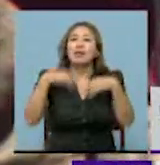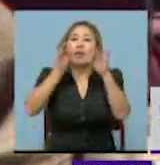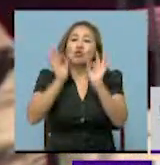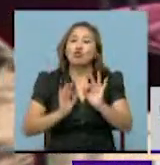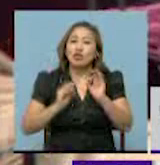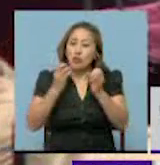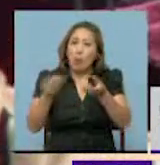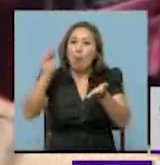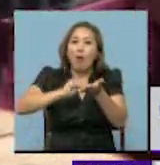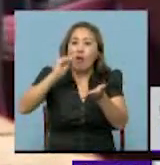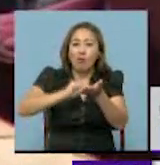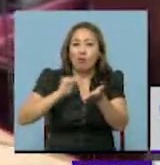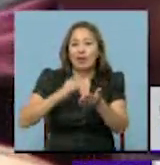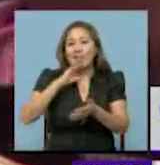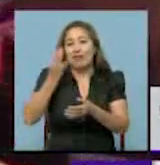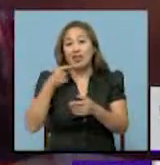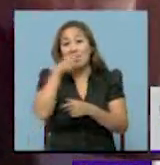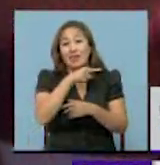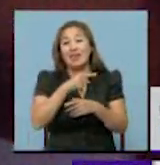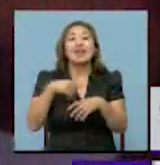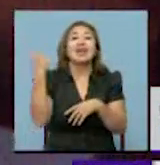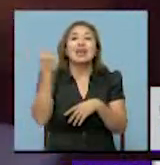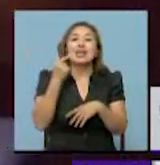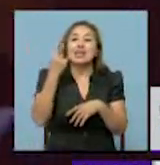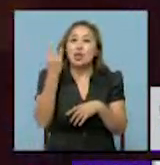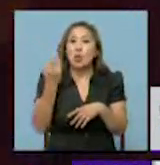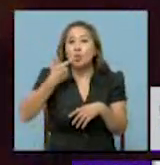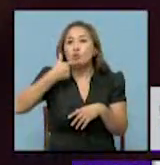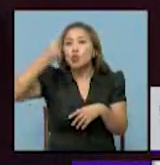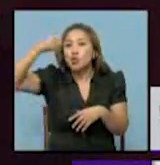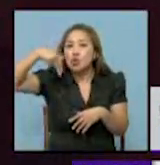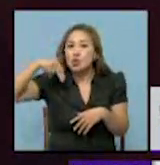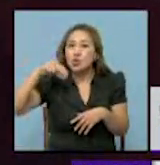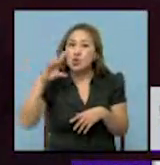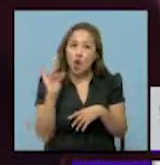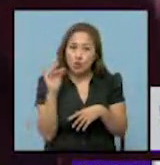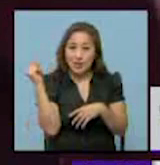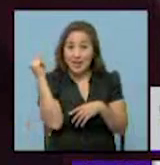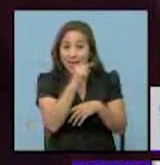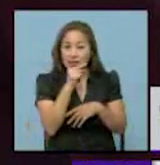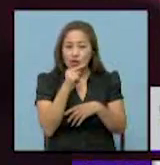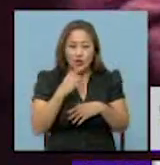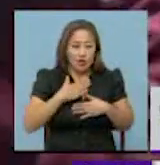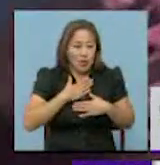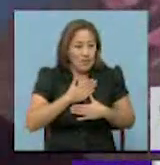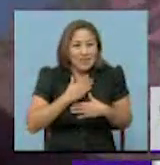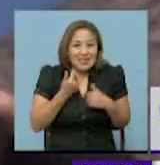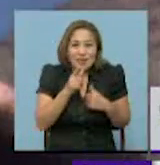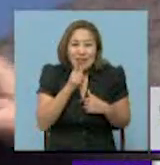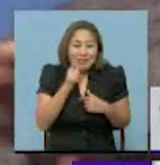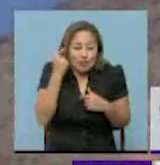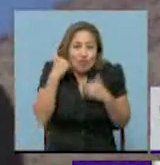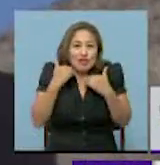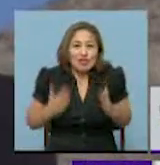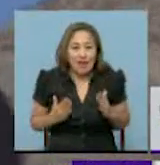cosas. Y la verdad que YouSound, recién me lo explicaste, Ezequiel, impresionante, me hace sentir muy ignorante, porque digo, todas